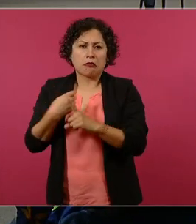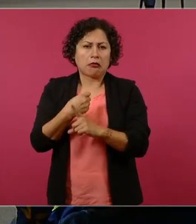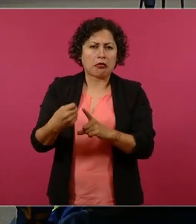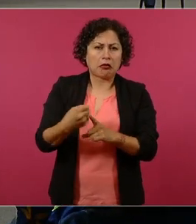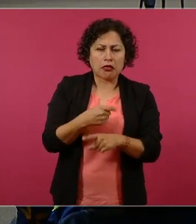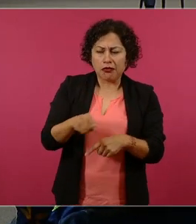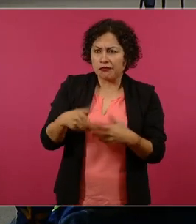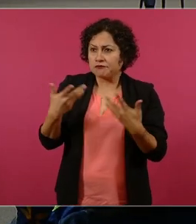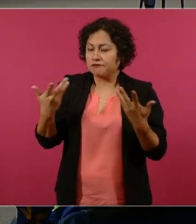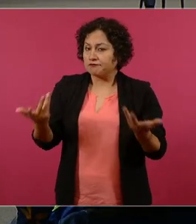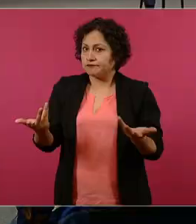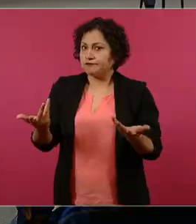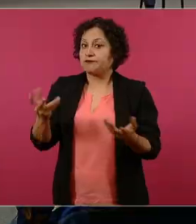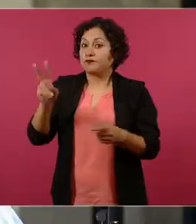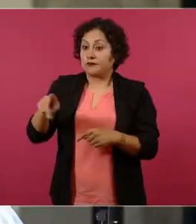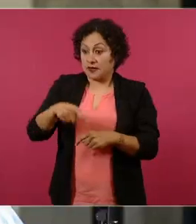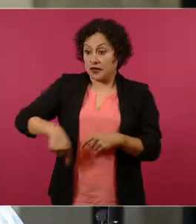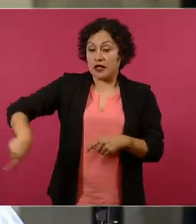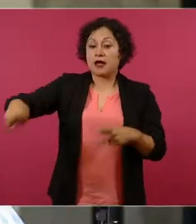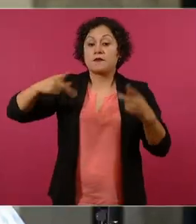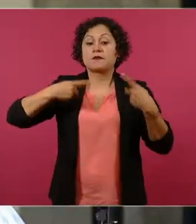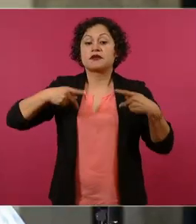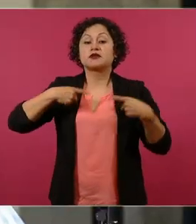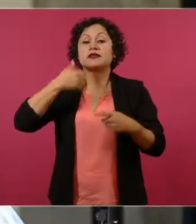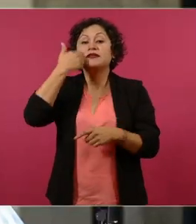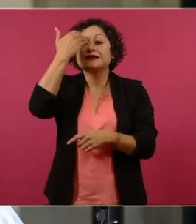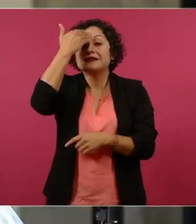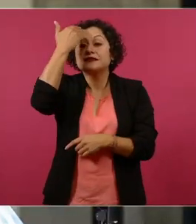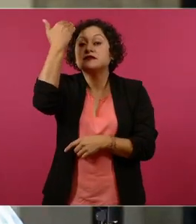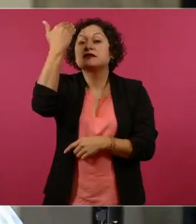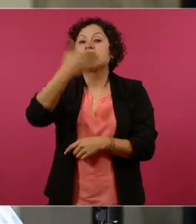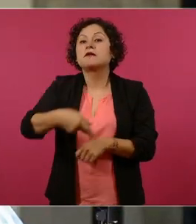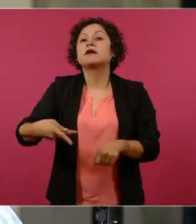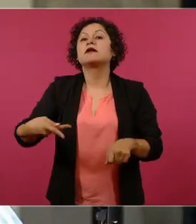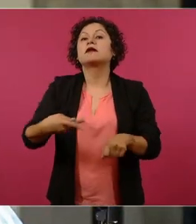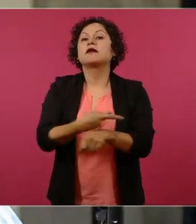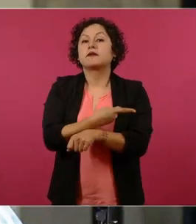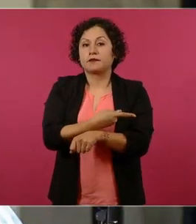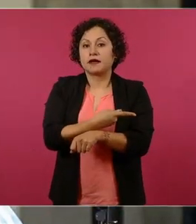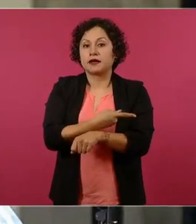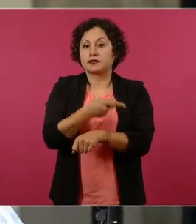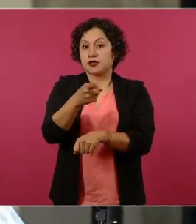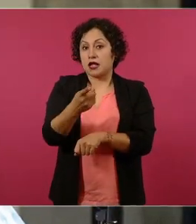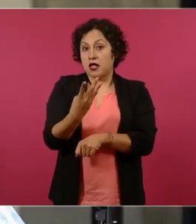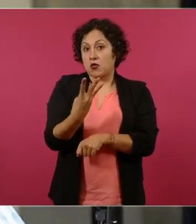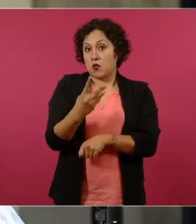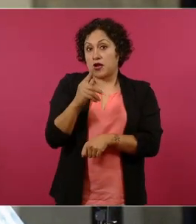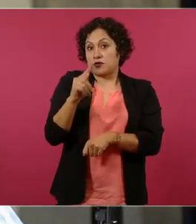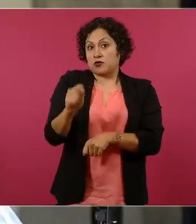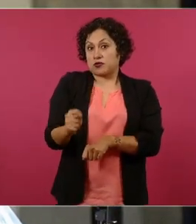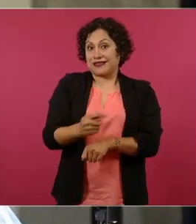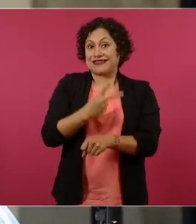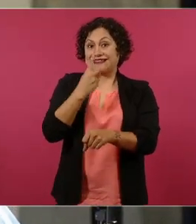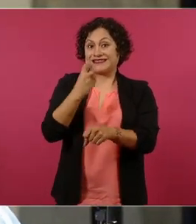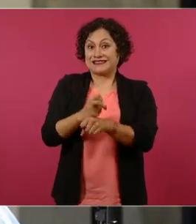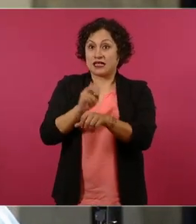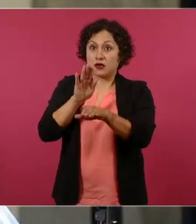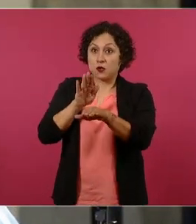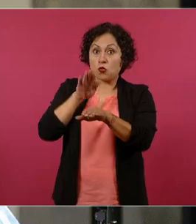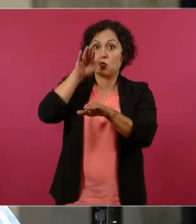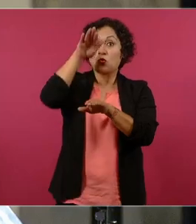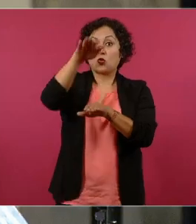saber los pueblos es primero qué proyecto se tiene para el segundo piso de la cuarta transformación para es tema que sabemos es